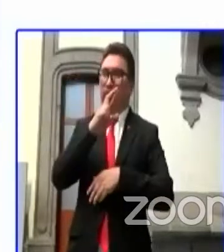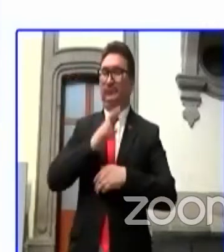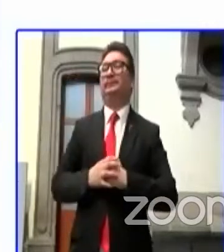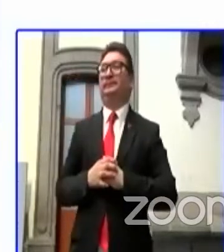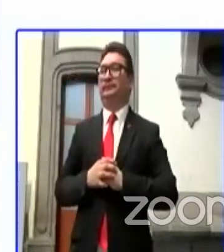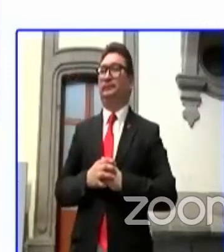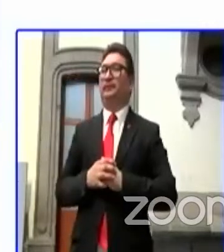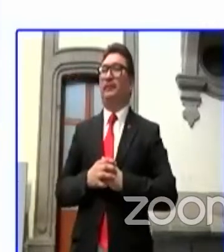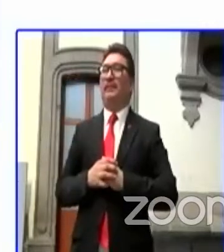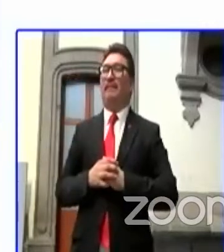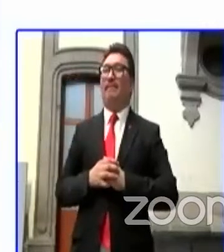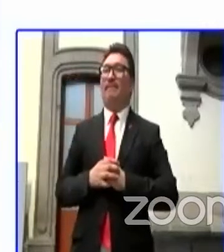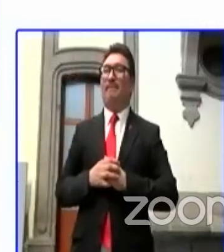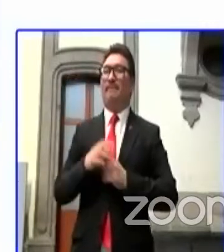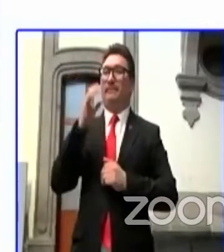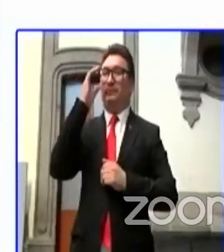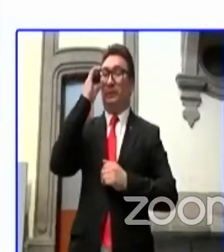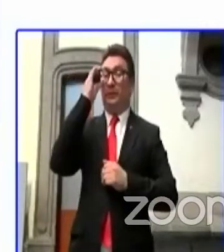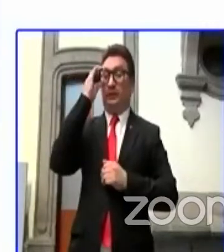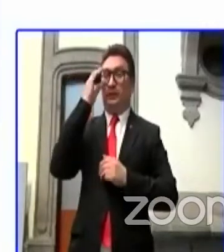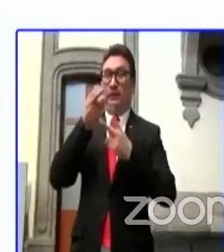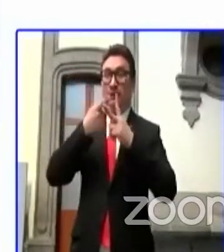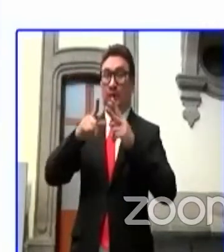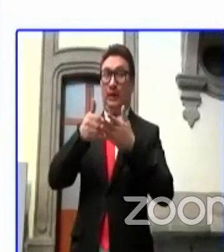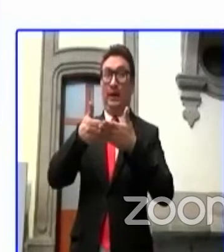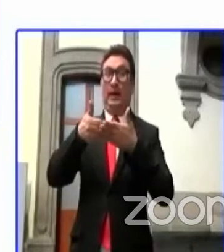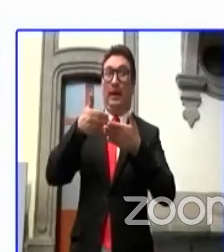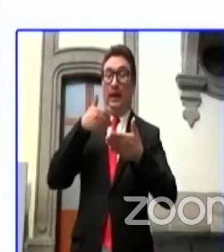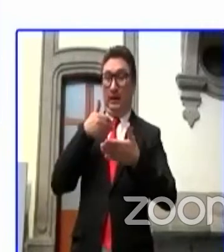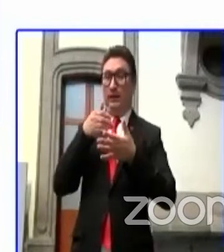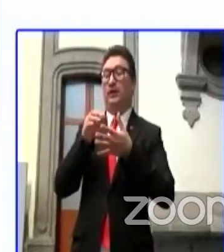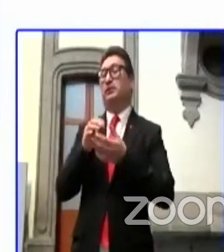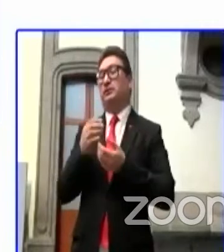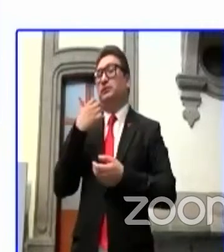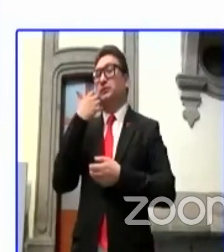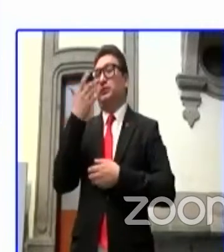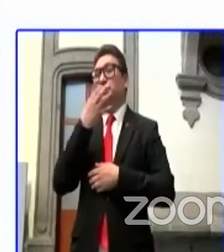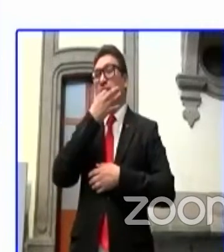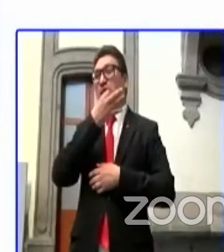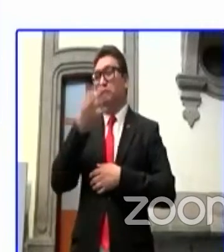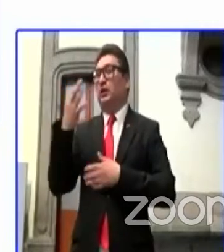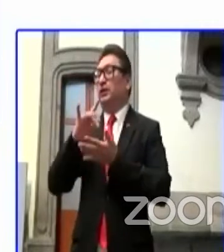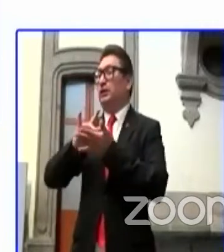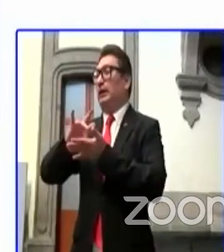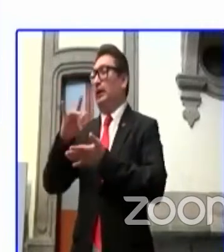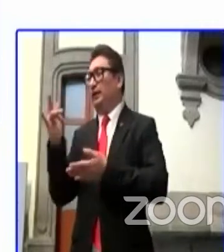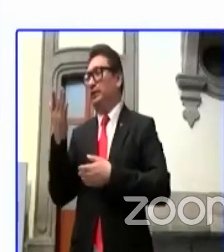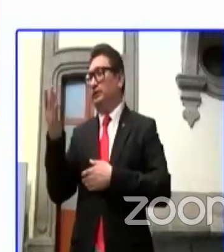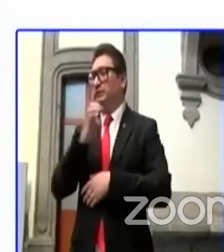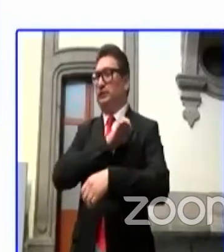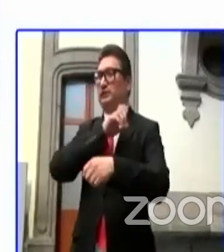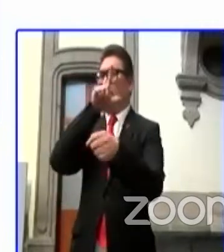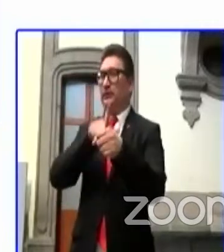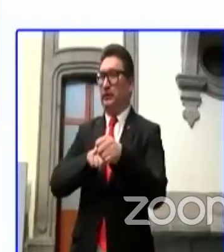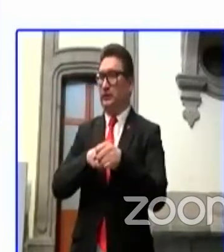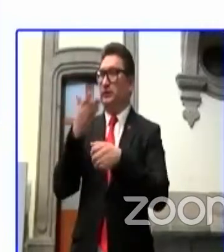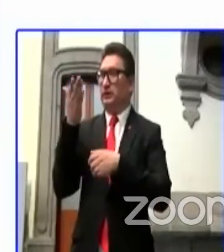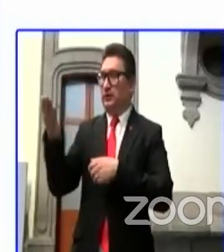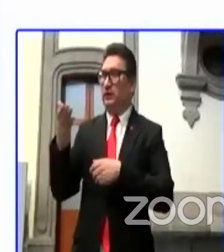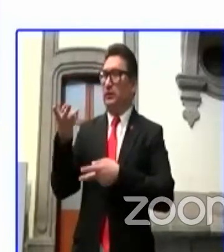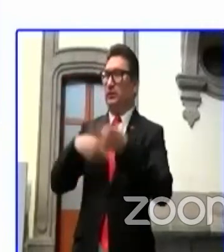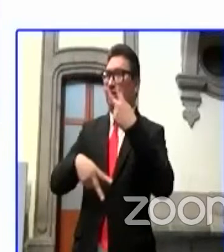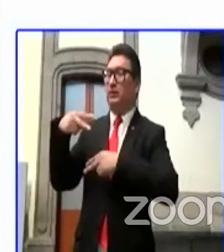Discapacidad. Antes de empezar mi participación, quiero extender mi agradecimiento especial por su